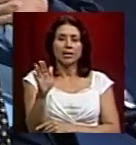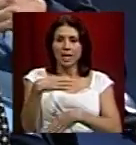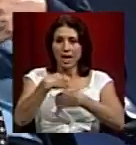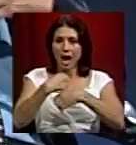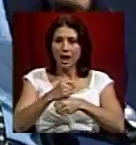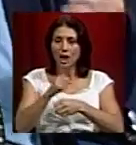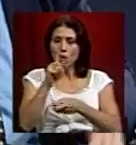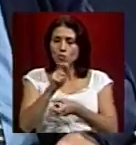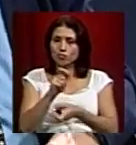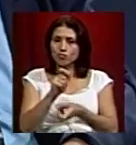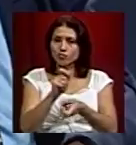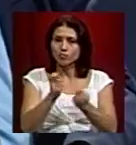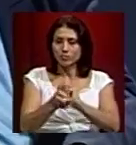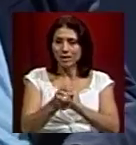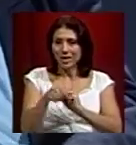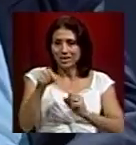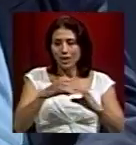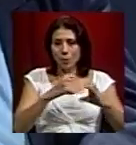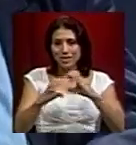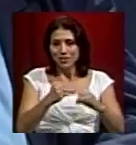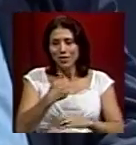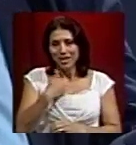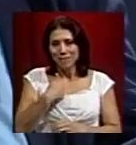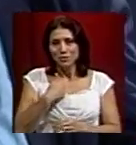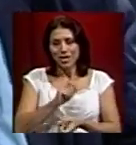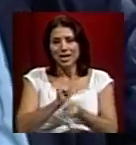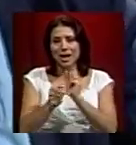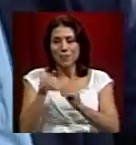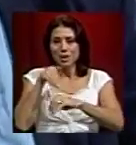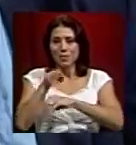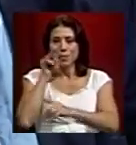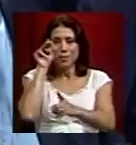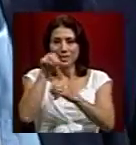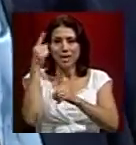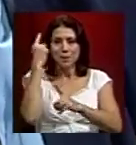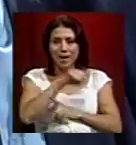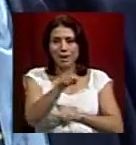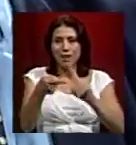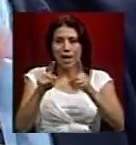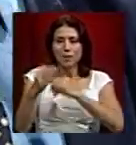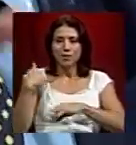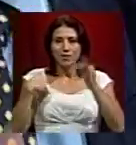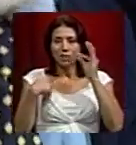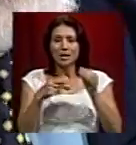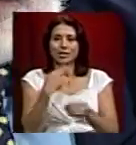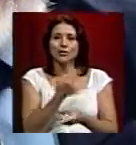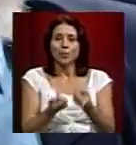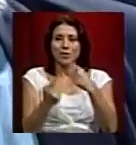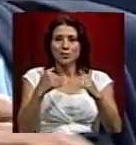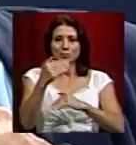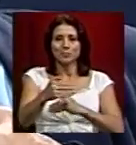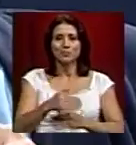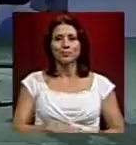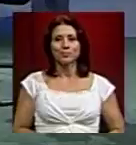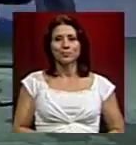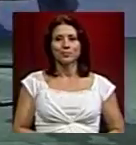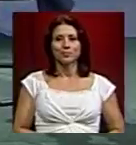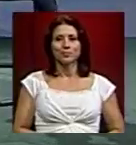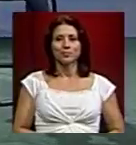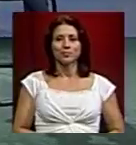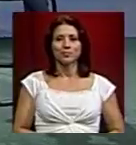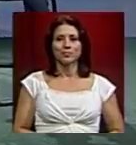una reconversión de esta conversación que tenemos en un mensaje que tienen para las amigas y amigos. Y nosotros regresamos.